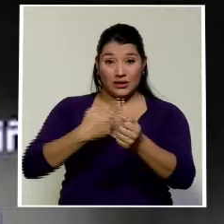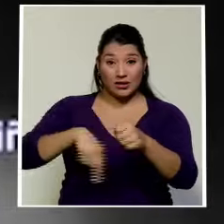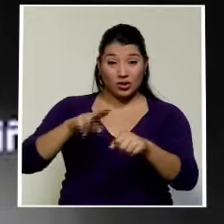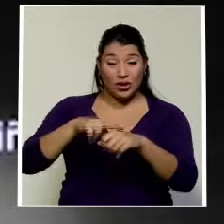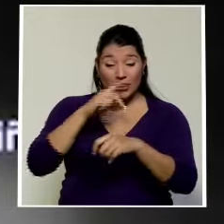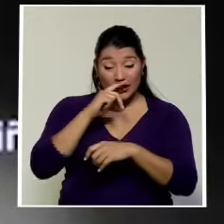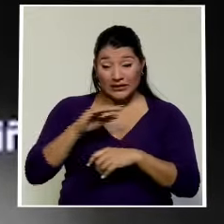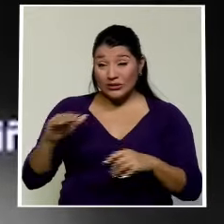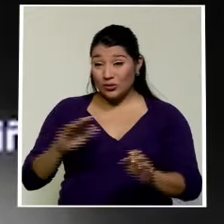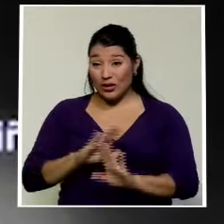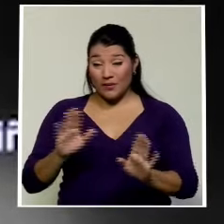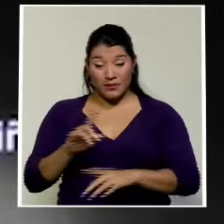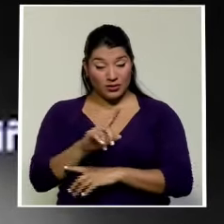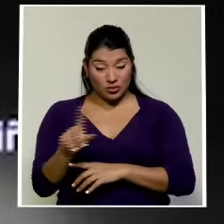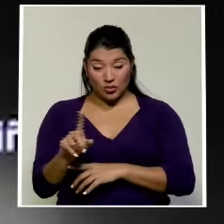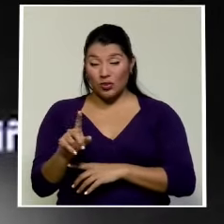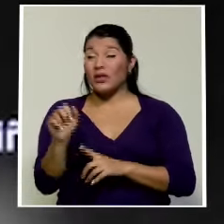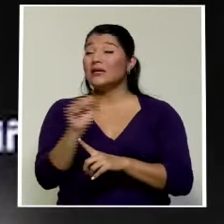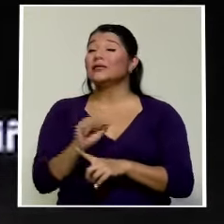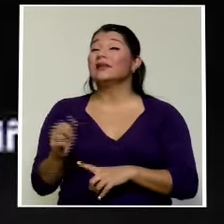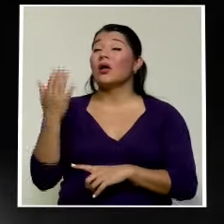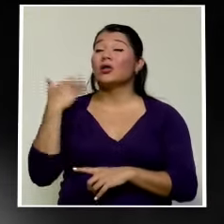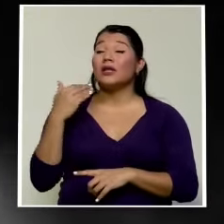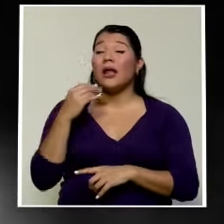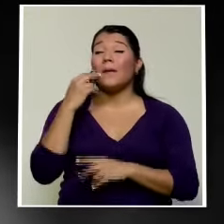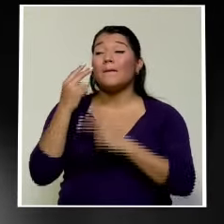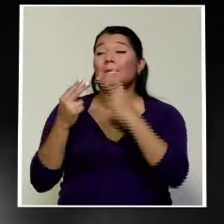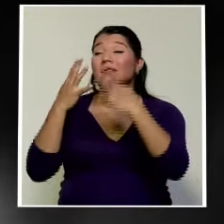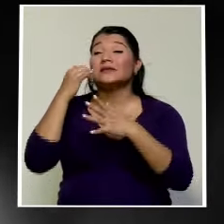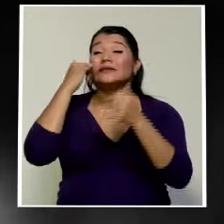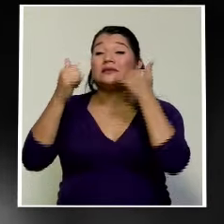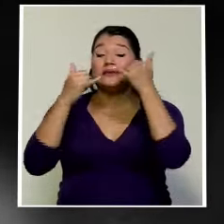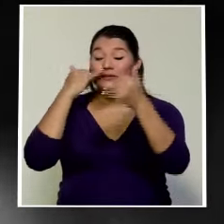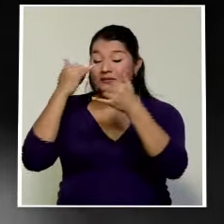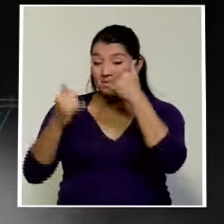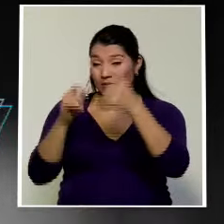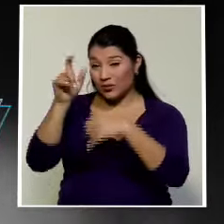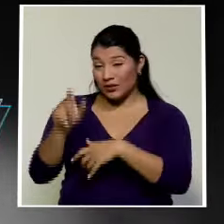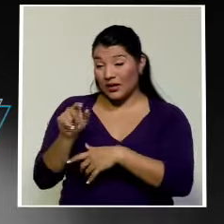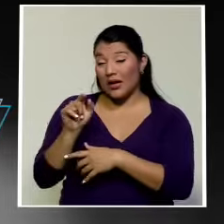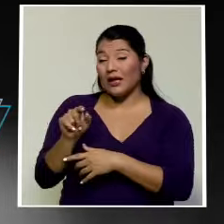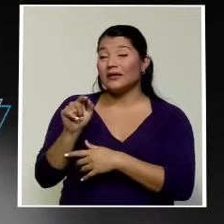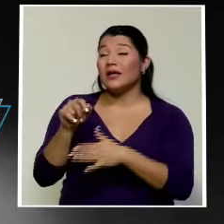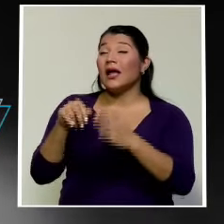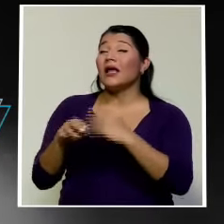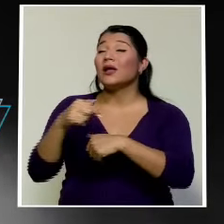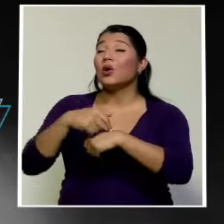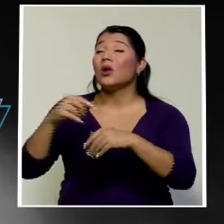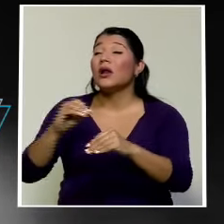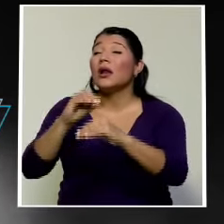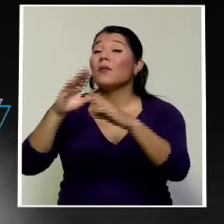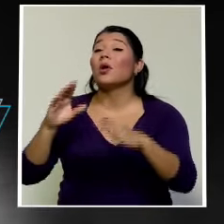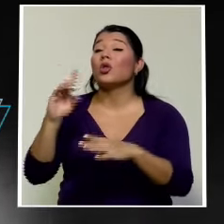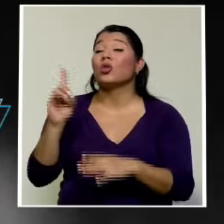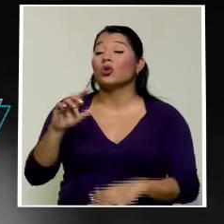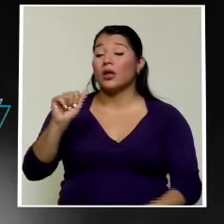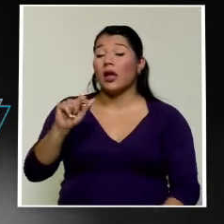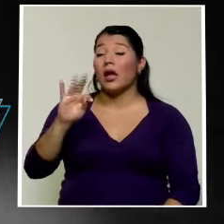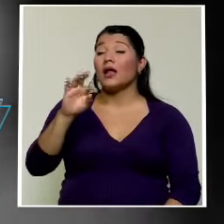El sábado anterior, ante múltiples llamadas de vecinos, oficiales de la Policía Municipal de Escazú acudieron en horas de la madrugada al sector del Alto